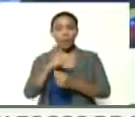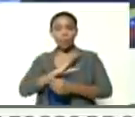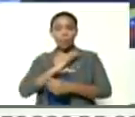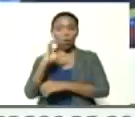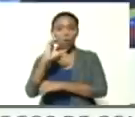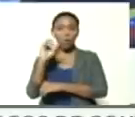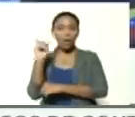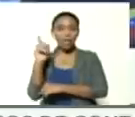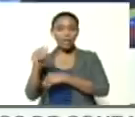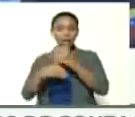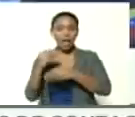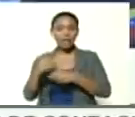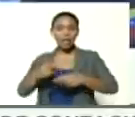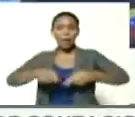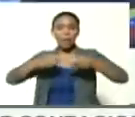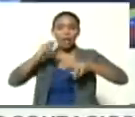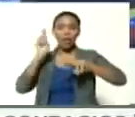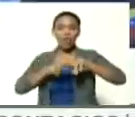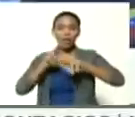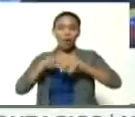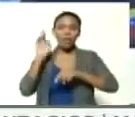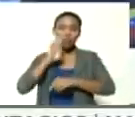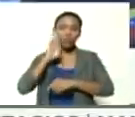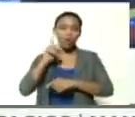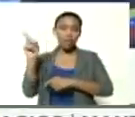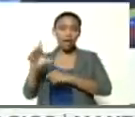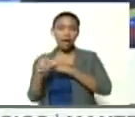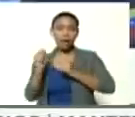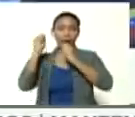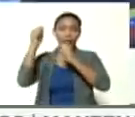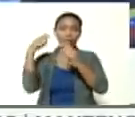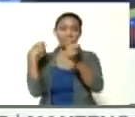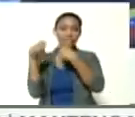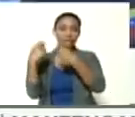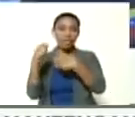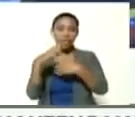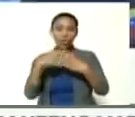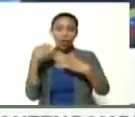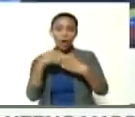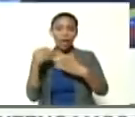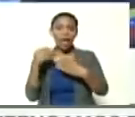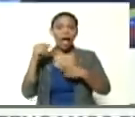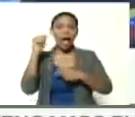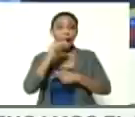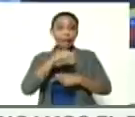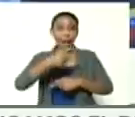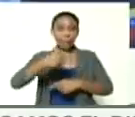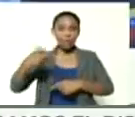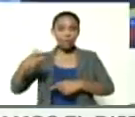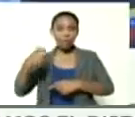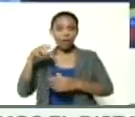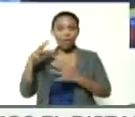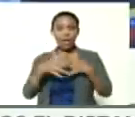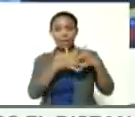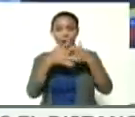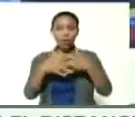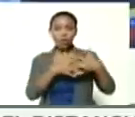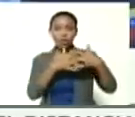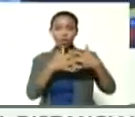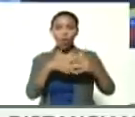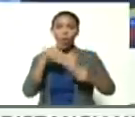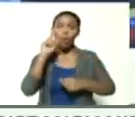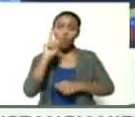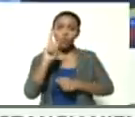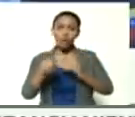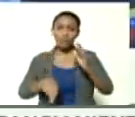que generalmente se encuentra en Colombia. El cartel vende sus dólares estadounidenses a la gente estadounidense del corredor. Una vez